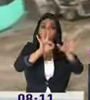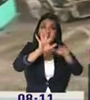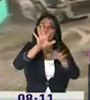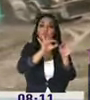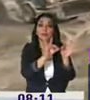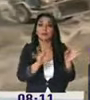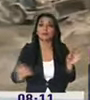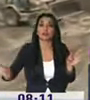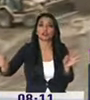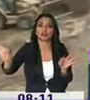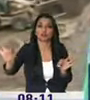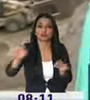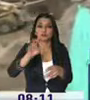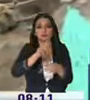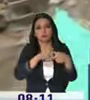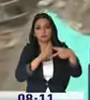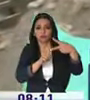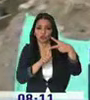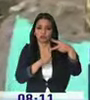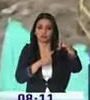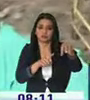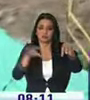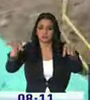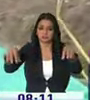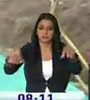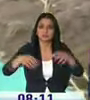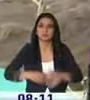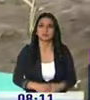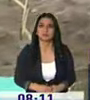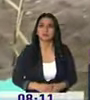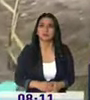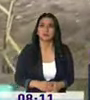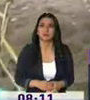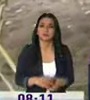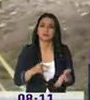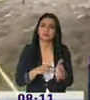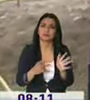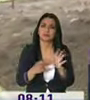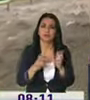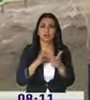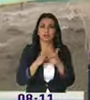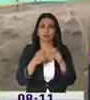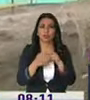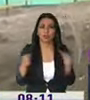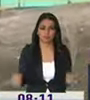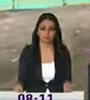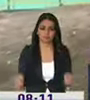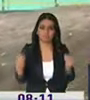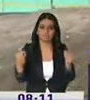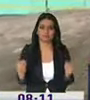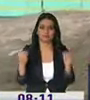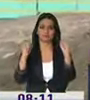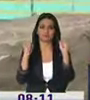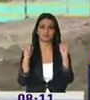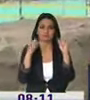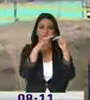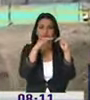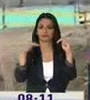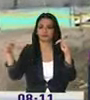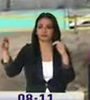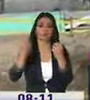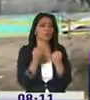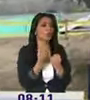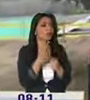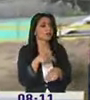185 metros de largo. Tiene 2 pilas de intermedias, lo que facilita la estructura del puente en sí. Claro que sí. ¿Cuándo estará lista esta